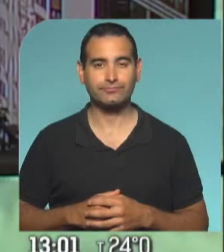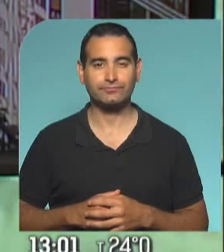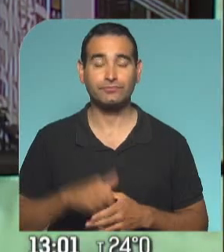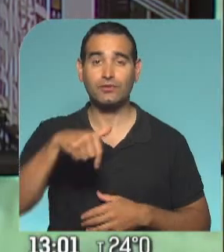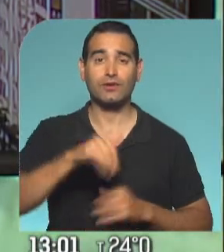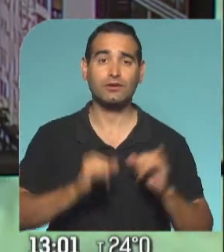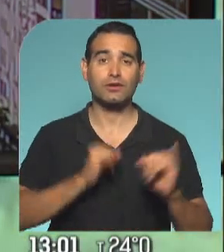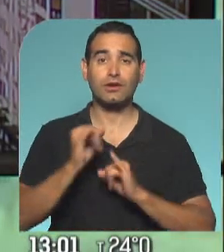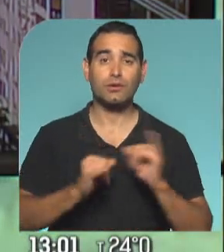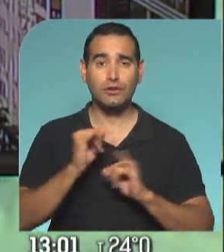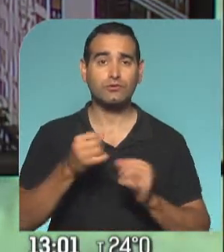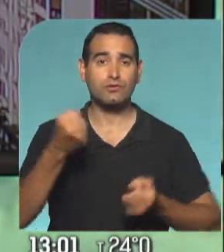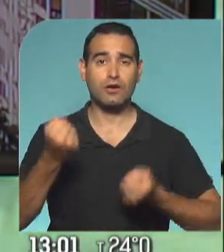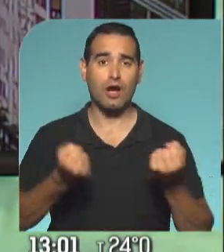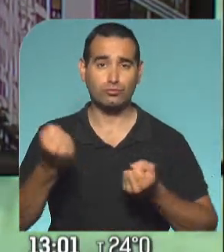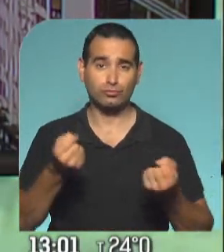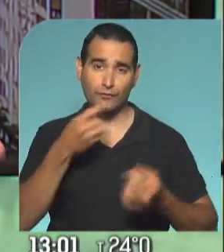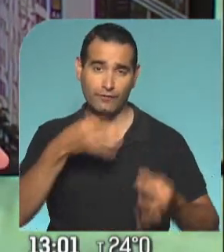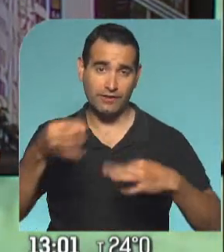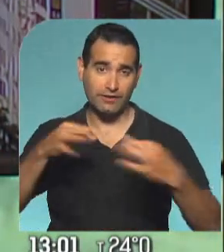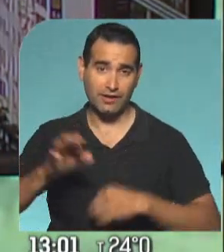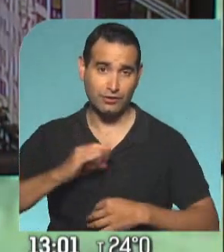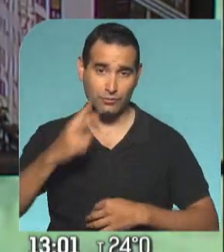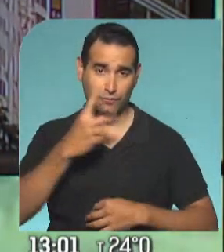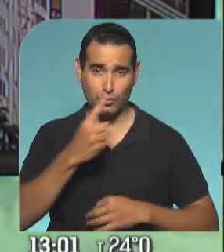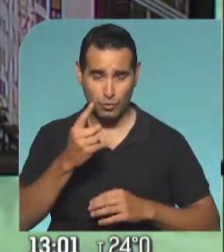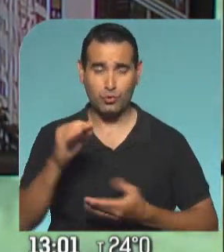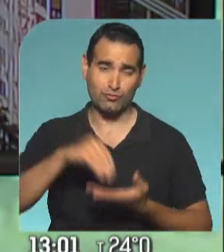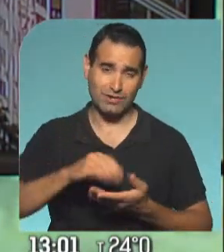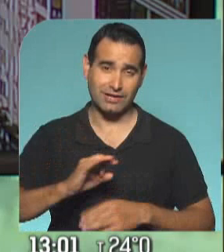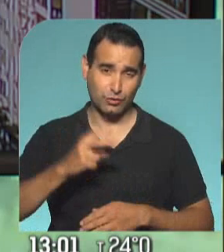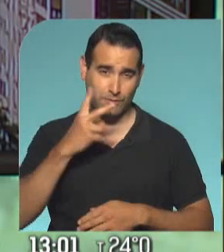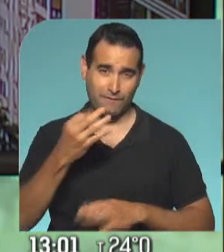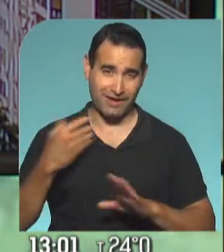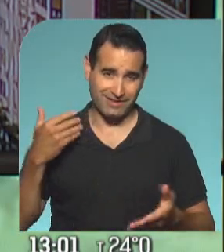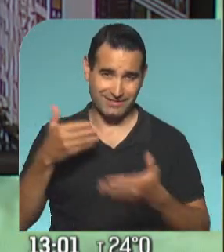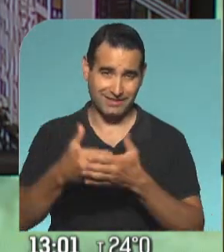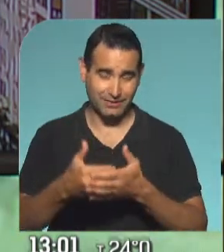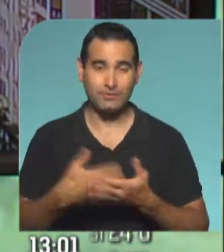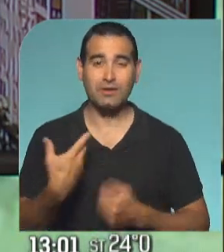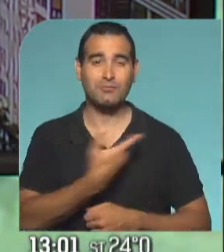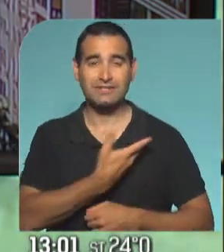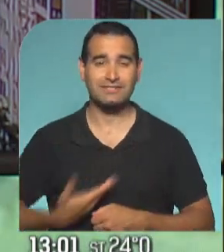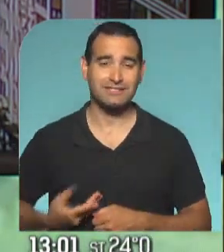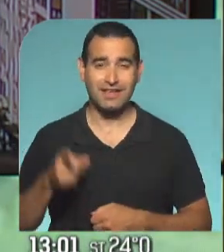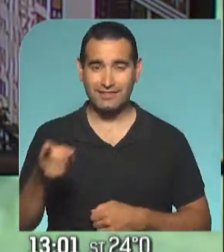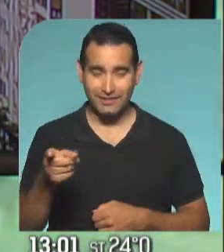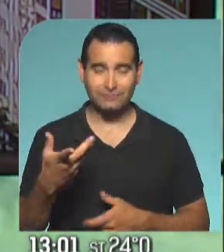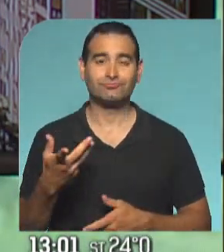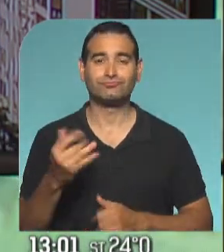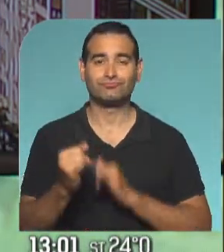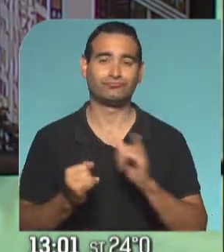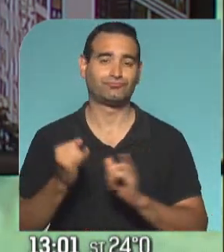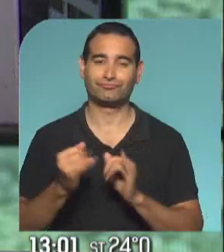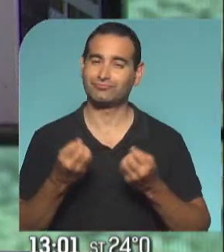nos vamos ahora de la venta de automóviles de este 2021 de lo que pasó en el 2020 ricardo salomé el presidente de acara está con nosotros que está